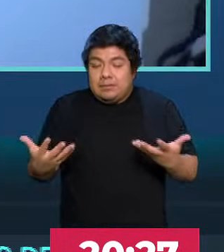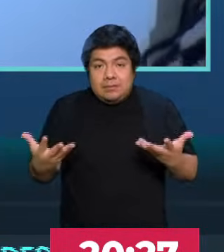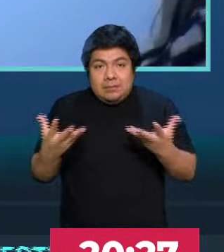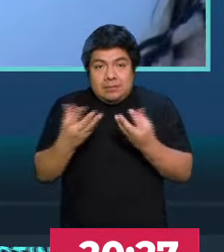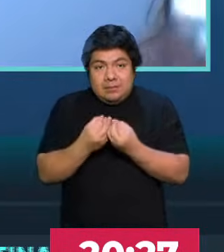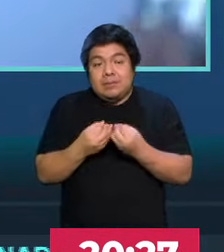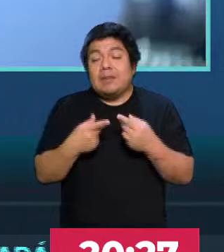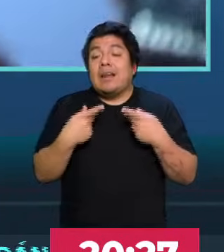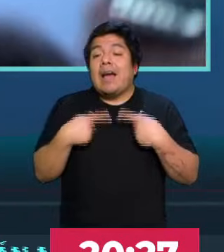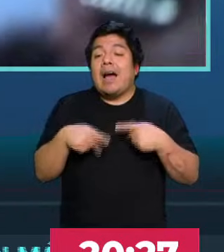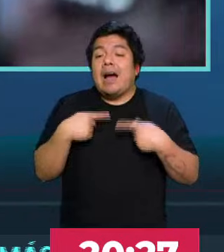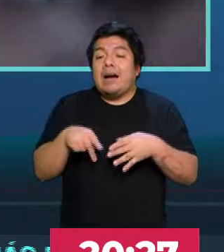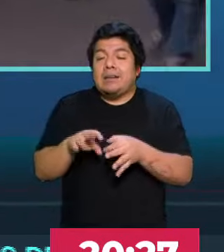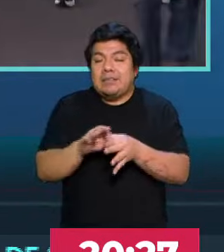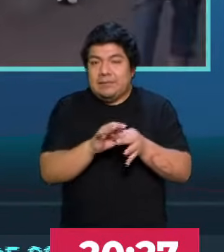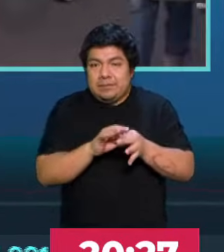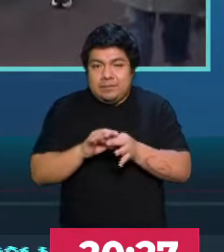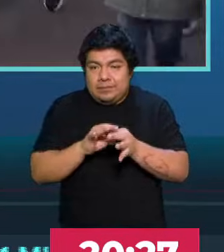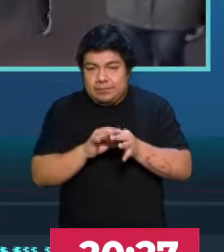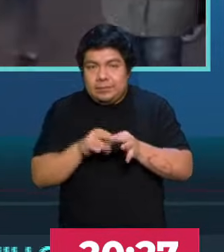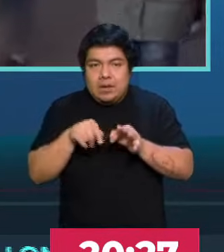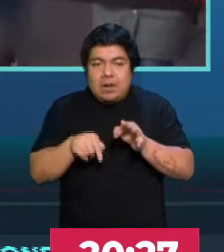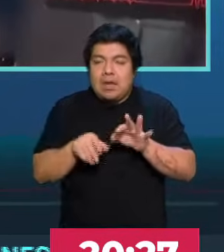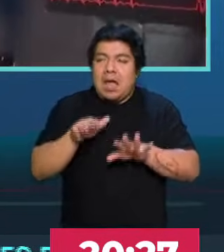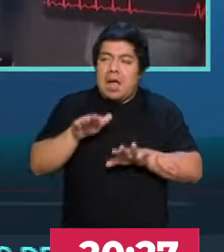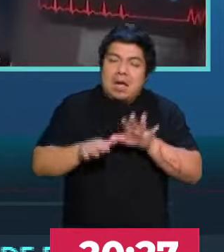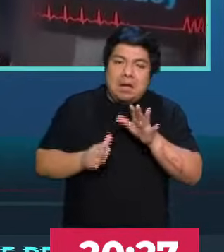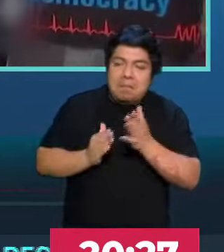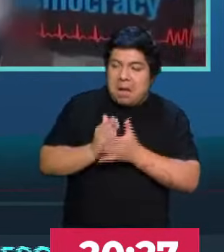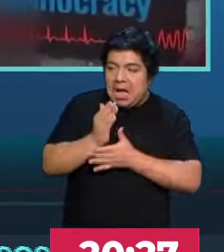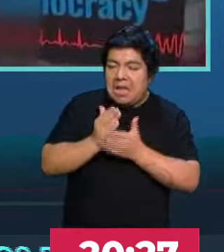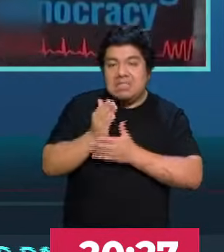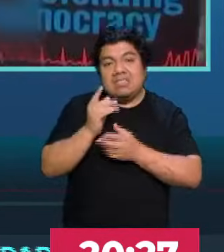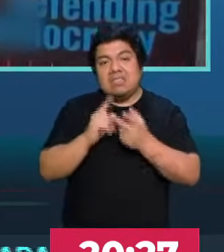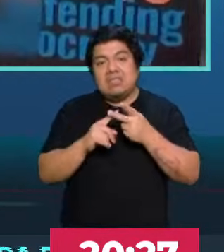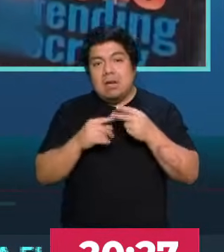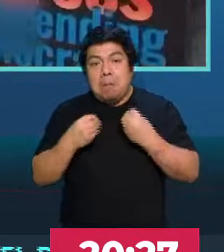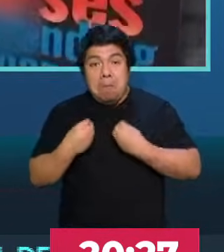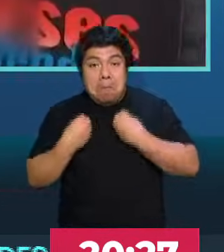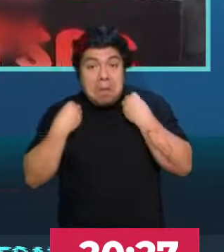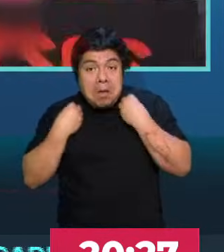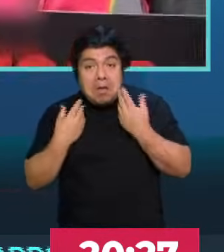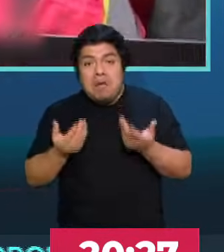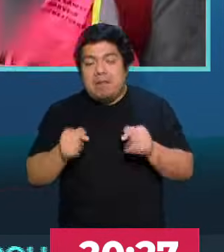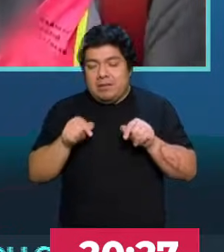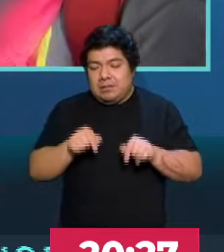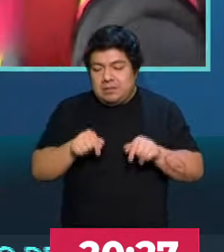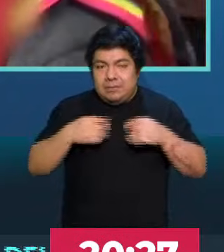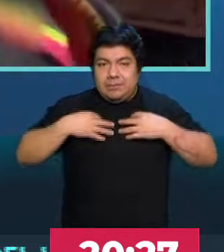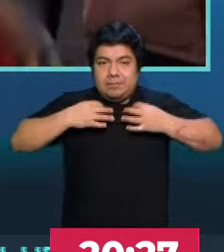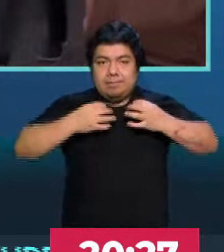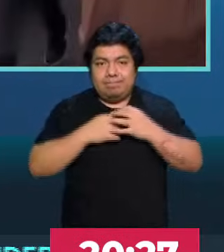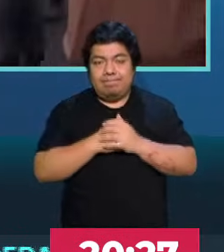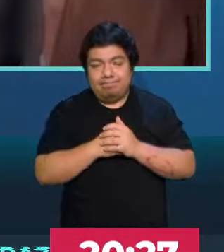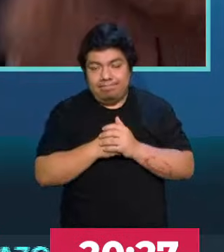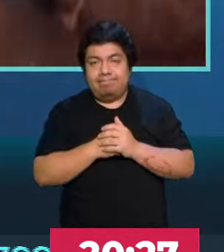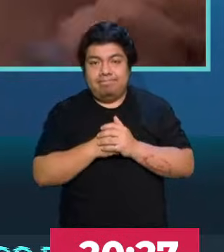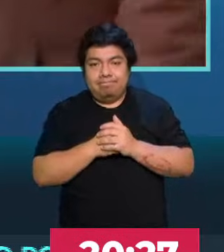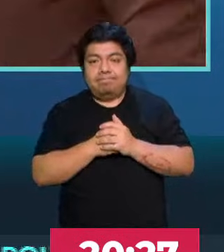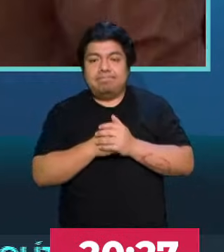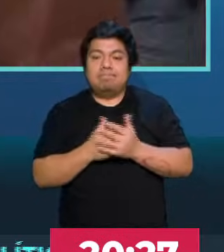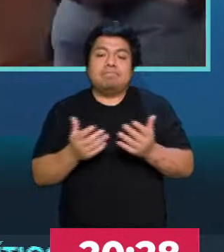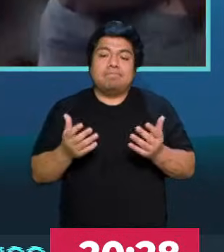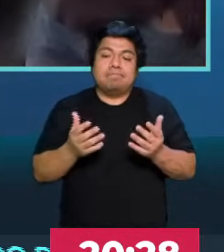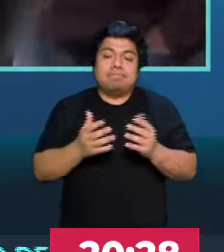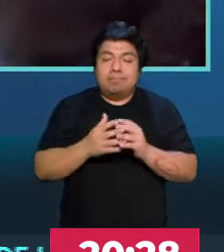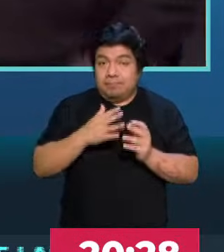las personas que habitan sin ser originarios de acá en este territorio. Entonces, y